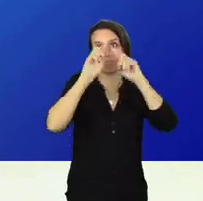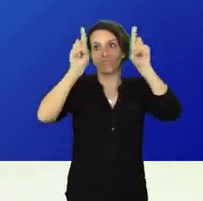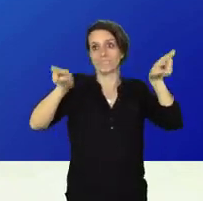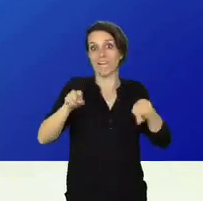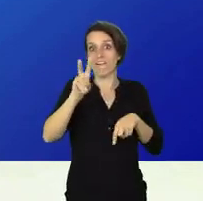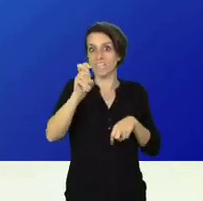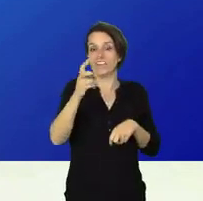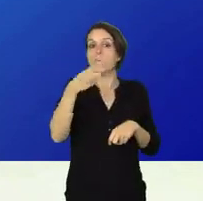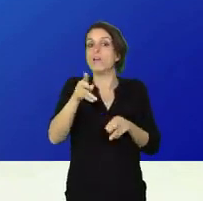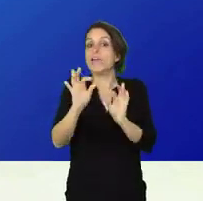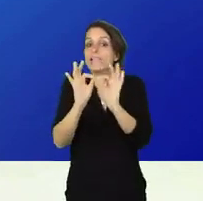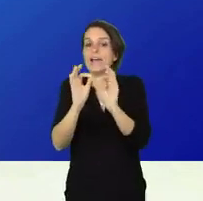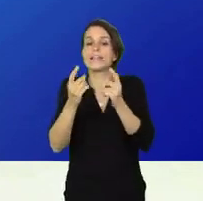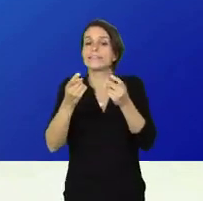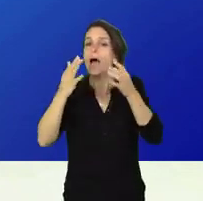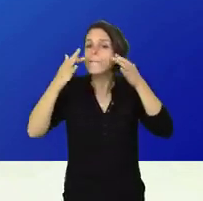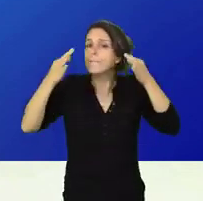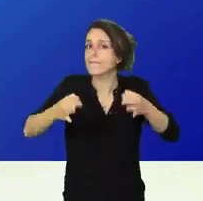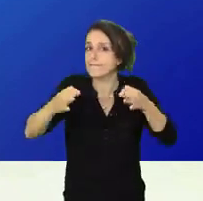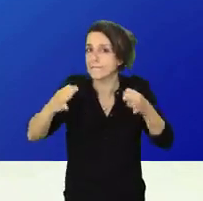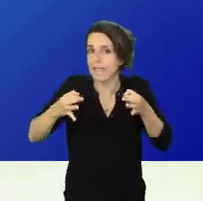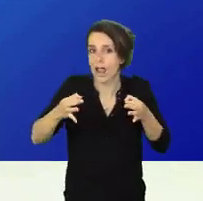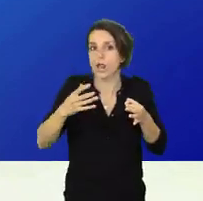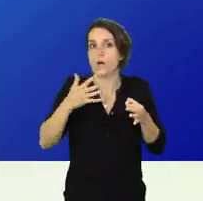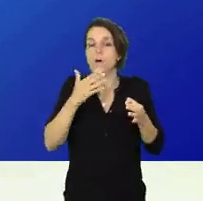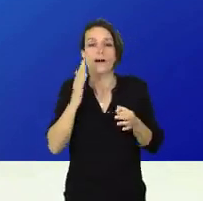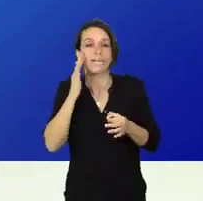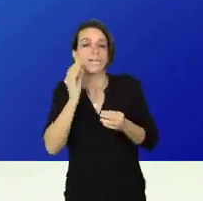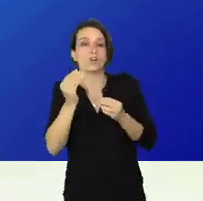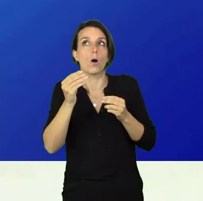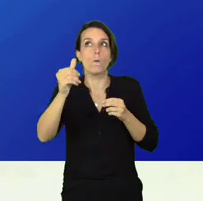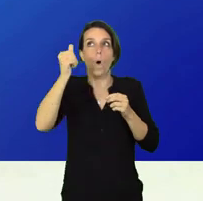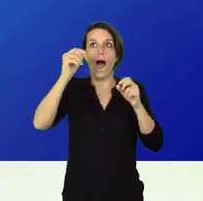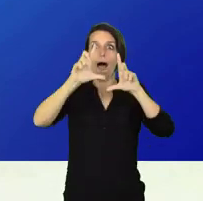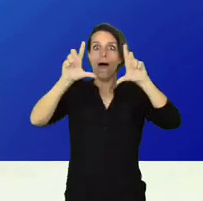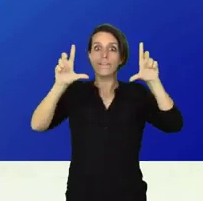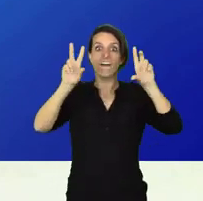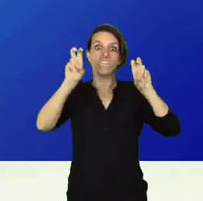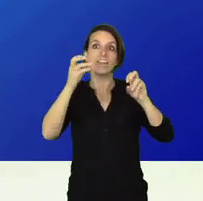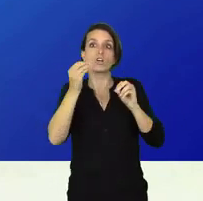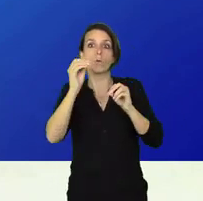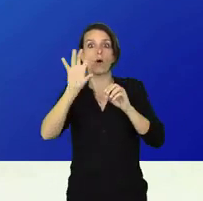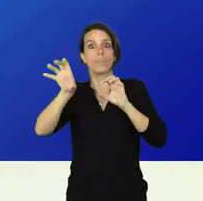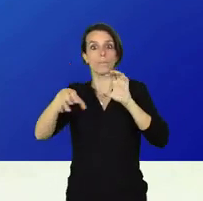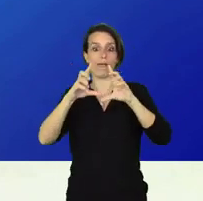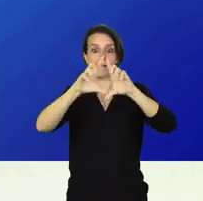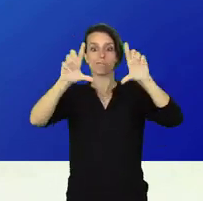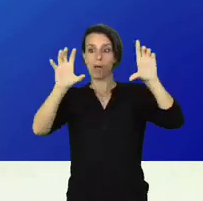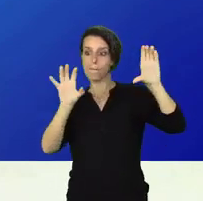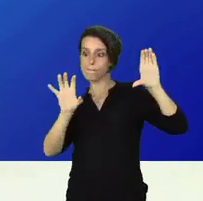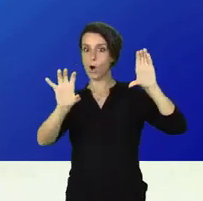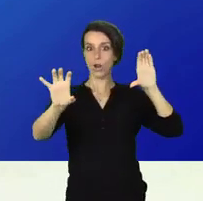filmar un intérprete puede tener sus propias particularidades que hay que tener en cuenta para después cómo eso se monta con la película.